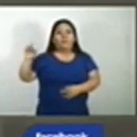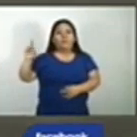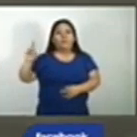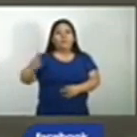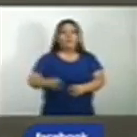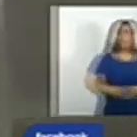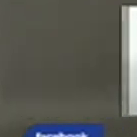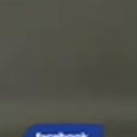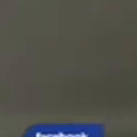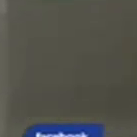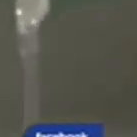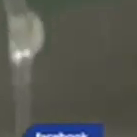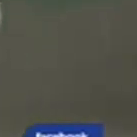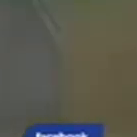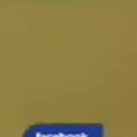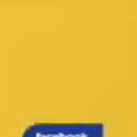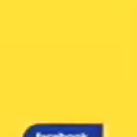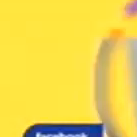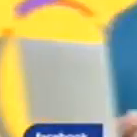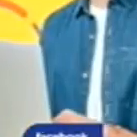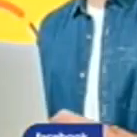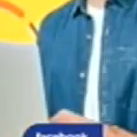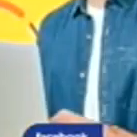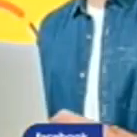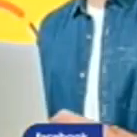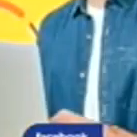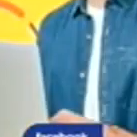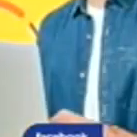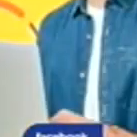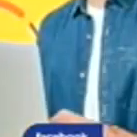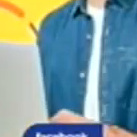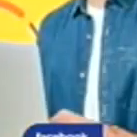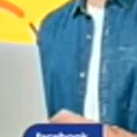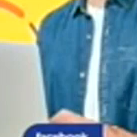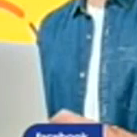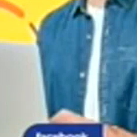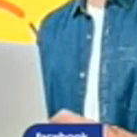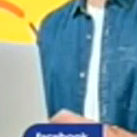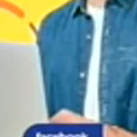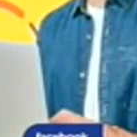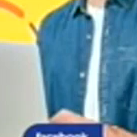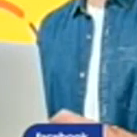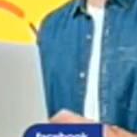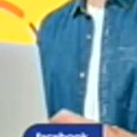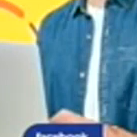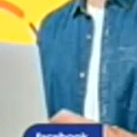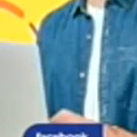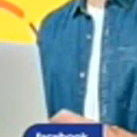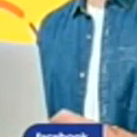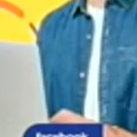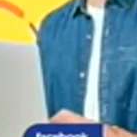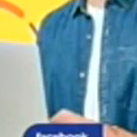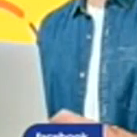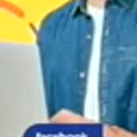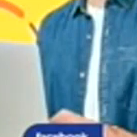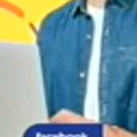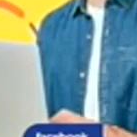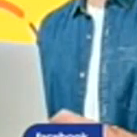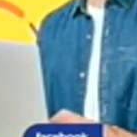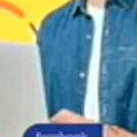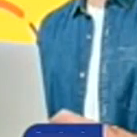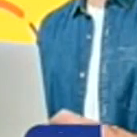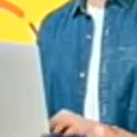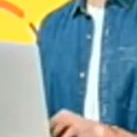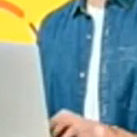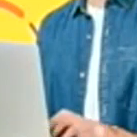Tadeo. Y recuerda mantener tus cuentas seguras. Cambia tus contraseñas periódicamente usando